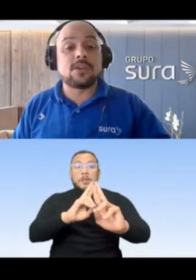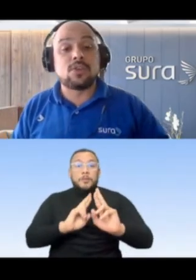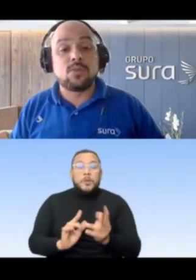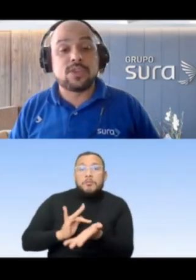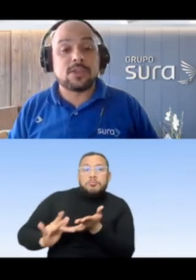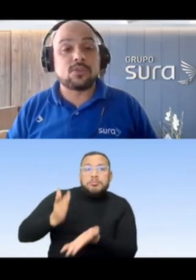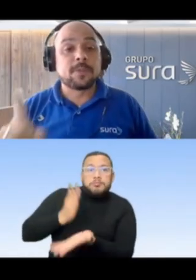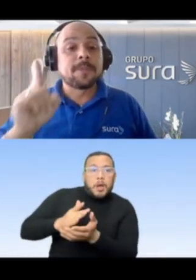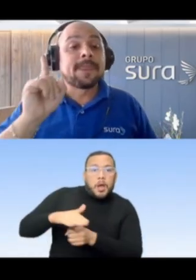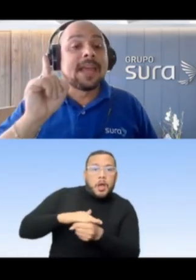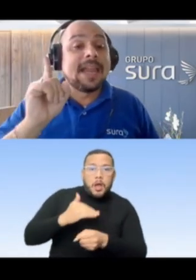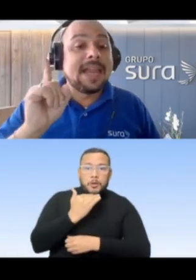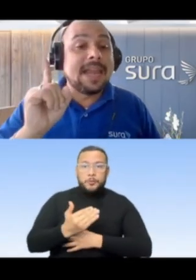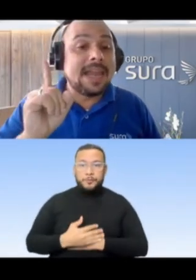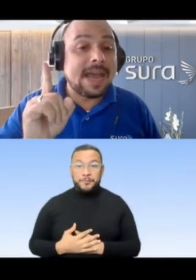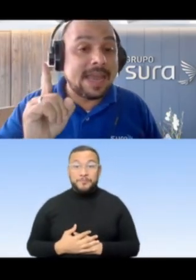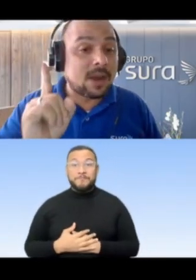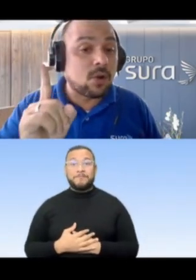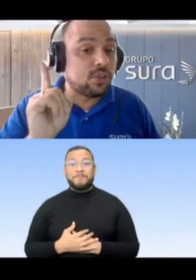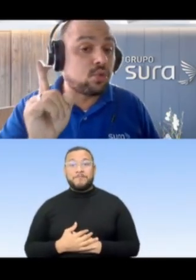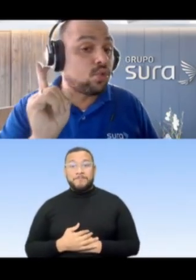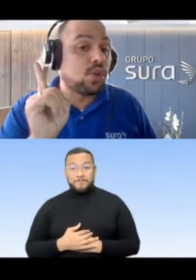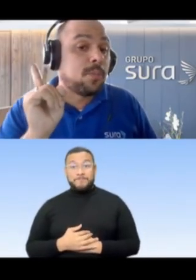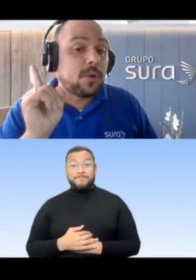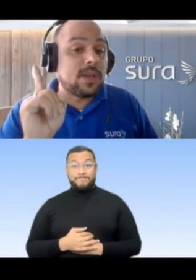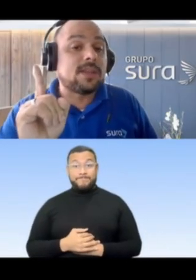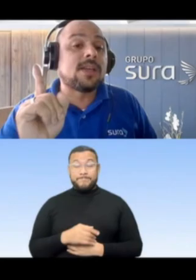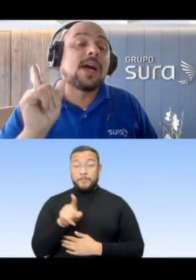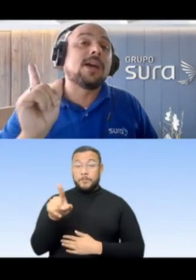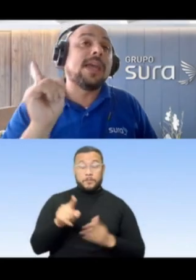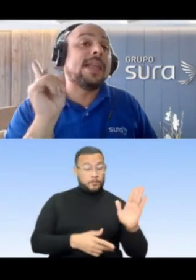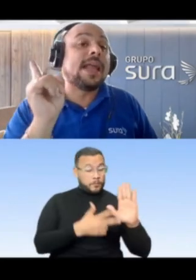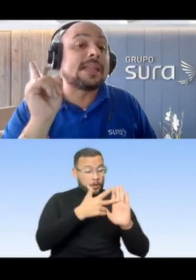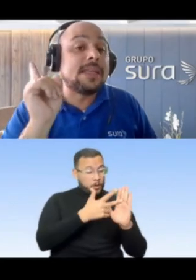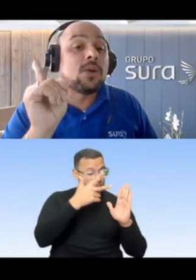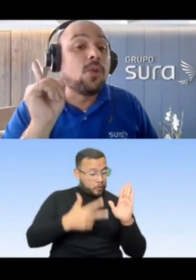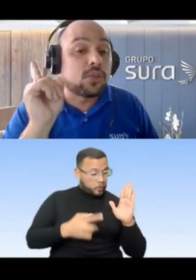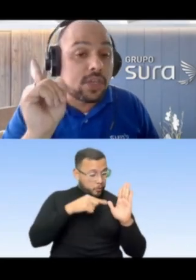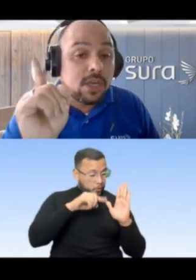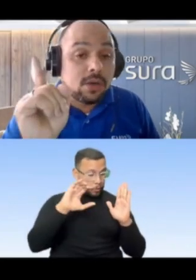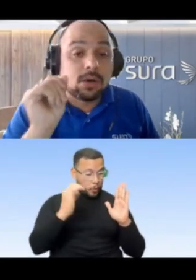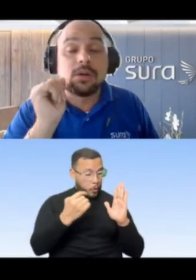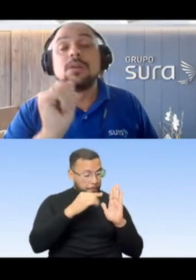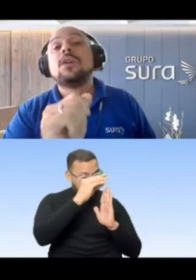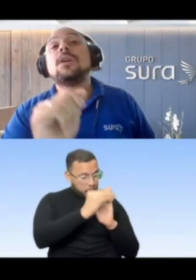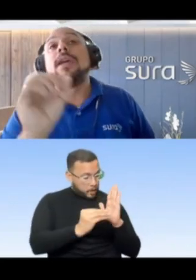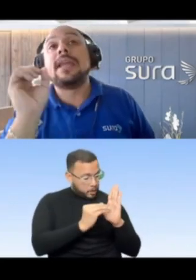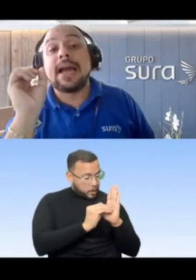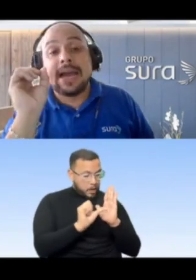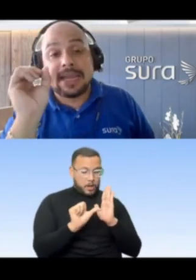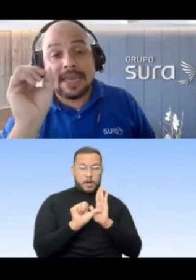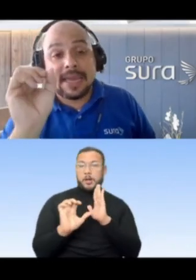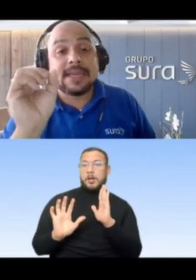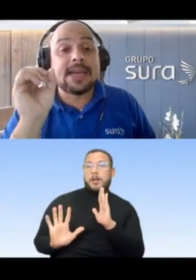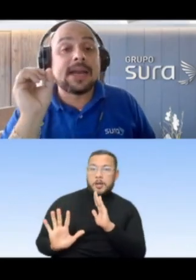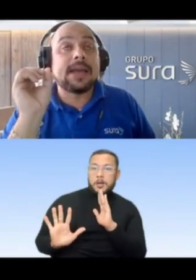emergencias. Y ojo a esto, muchachos. En la Constitución Política, en el artículo 5,